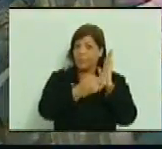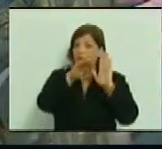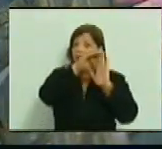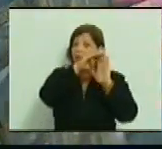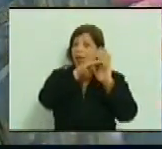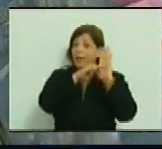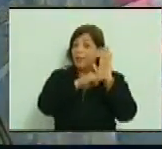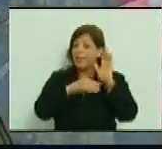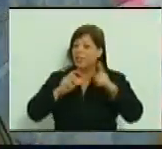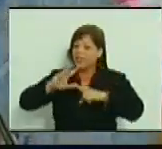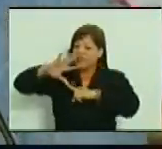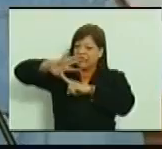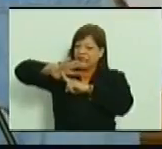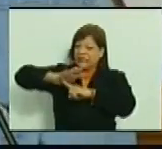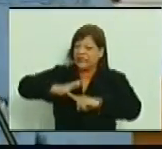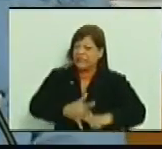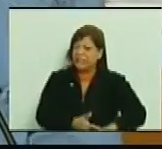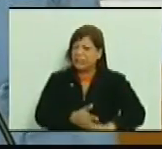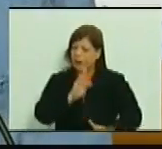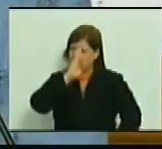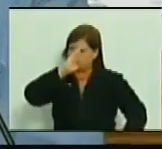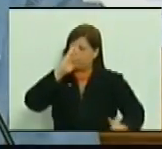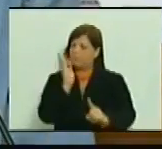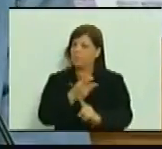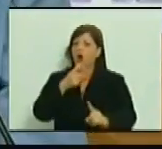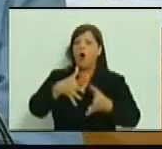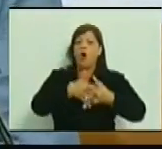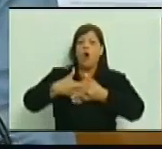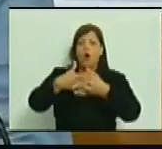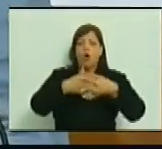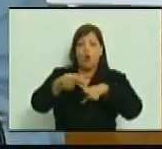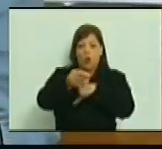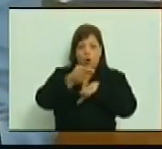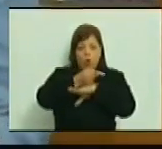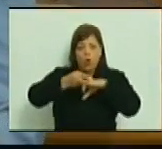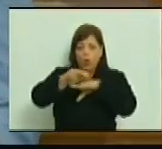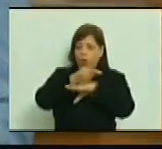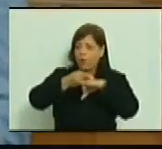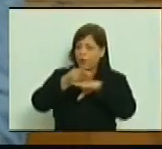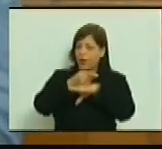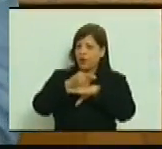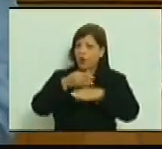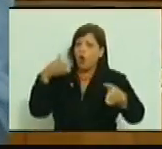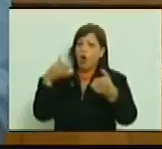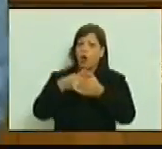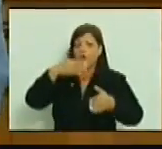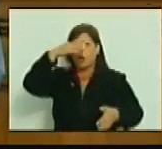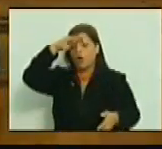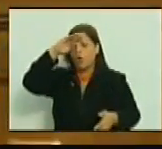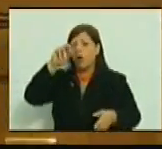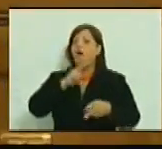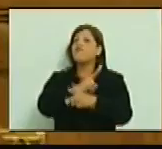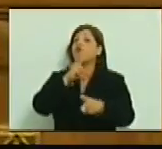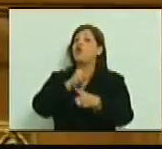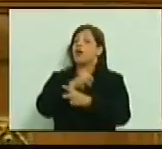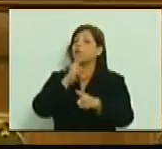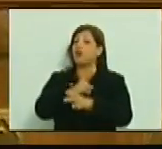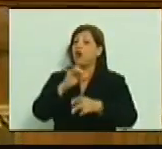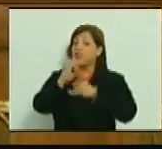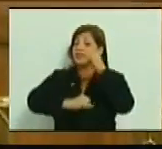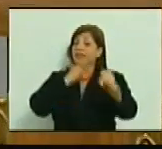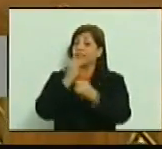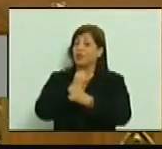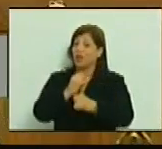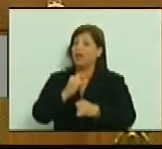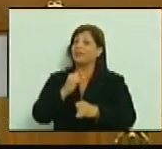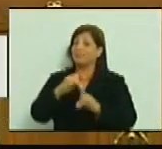medidas coercitivas unilaterales del gobierno de los Estados Unidos contra Cuba violan todos los tratados